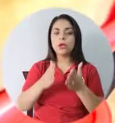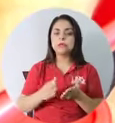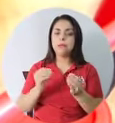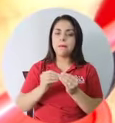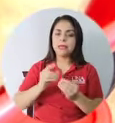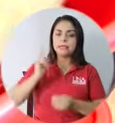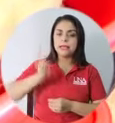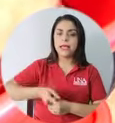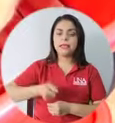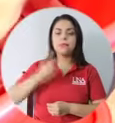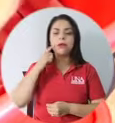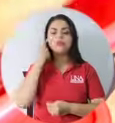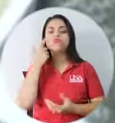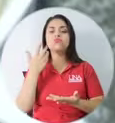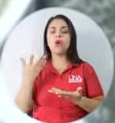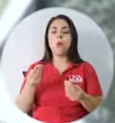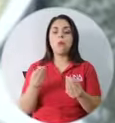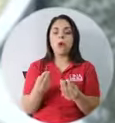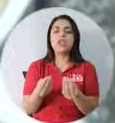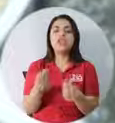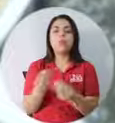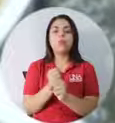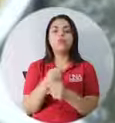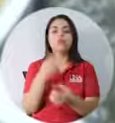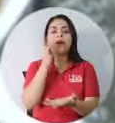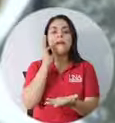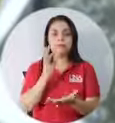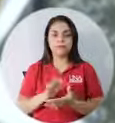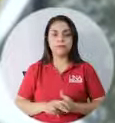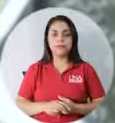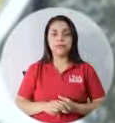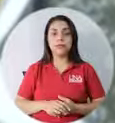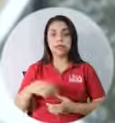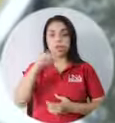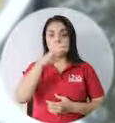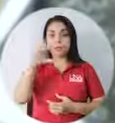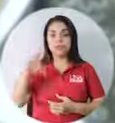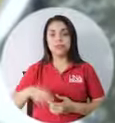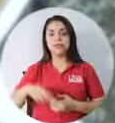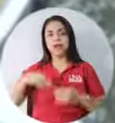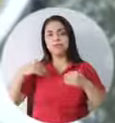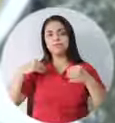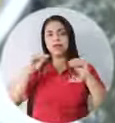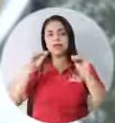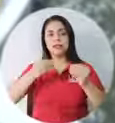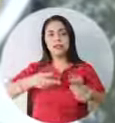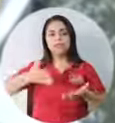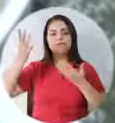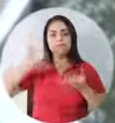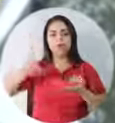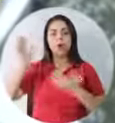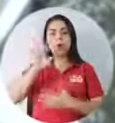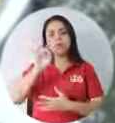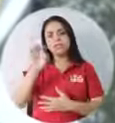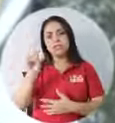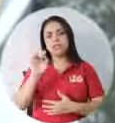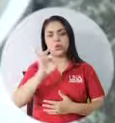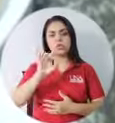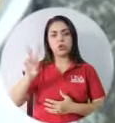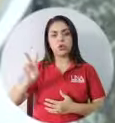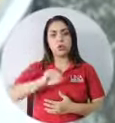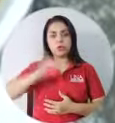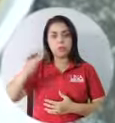la hora de reconocer cómo es que aquel producto llegó a sus manos. El café de Costa Rica se exporta en un 80-82%, el resto